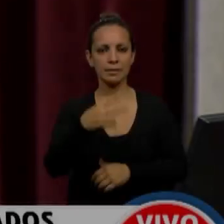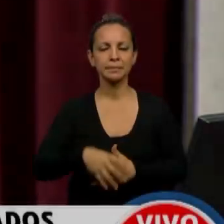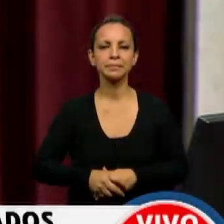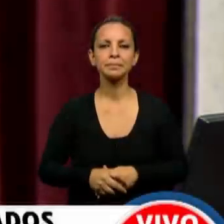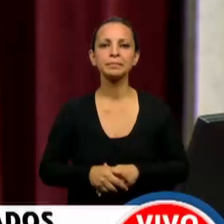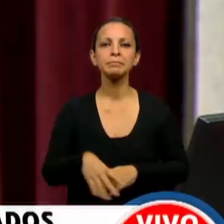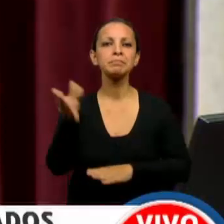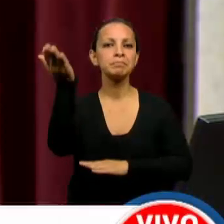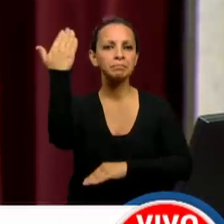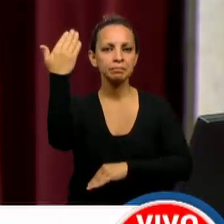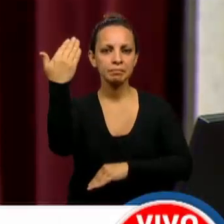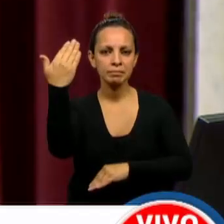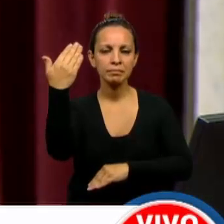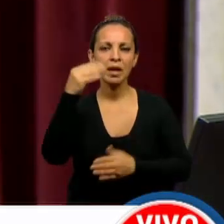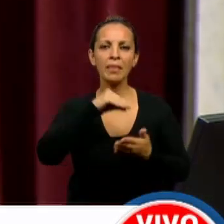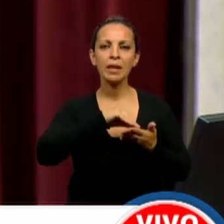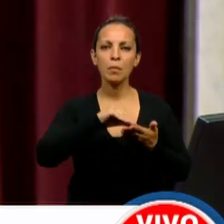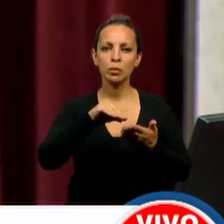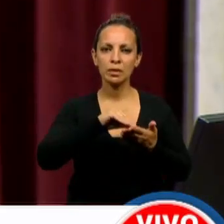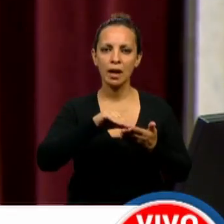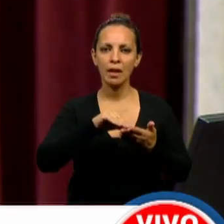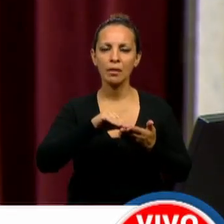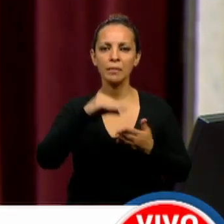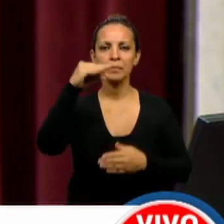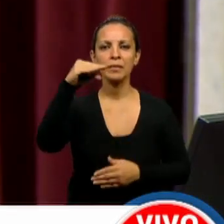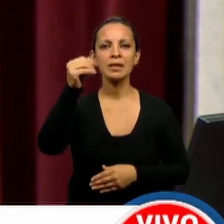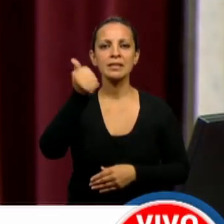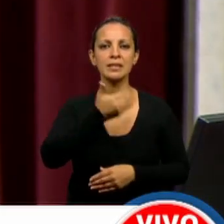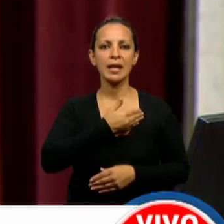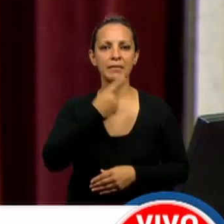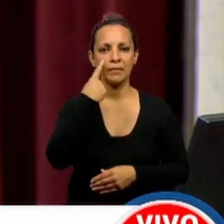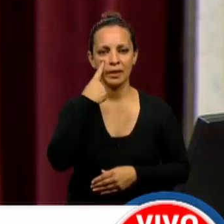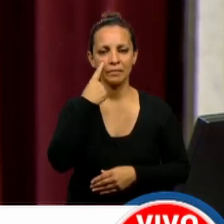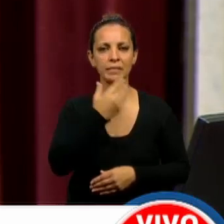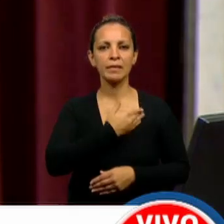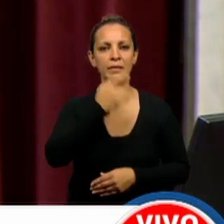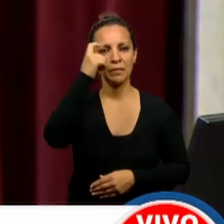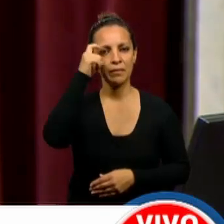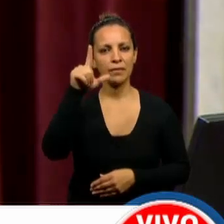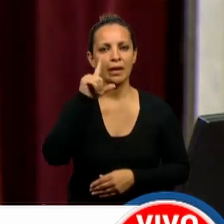Tiene la palabra el diputado Omar Chafí Félix.